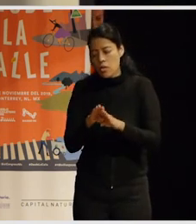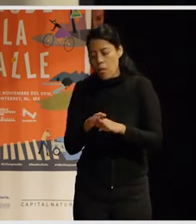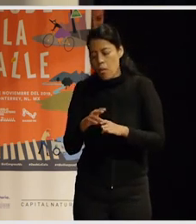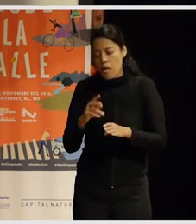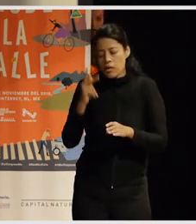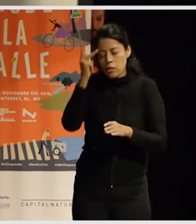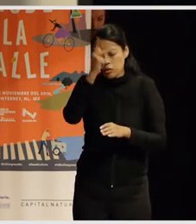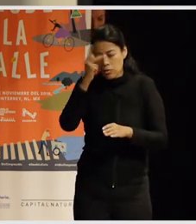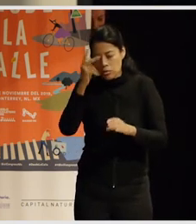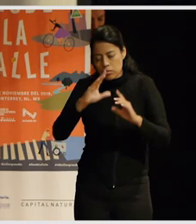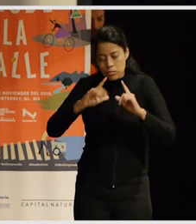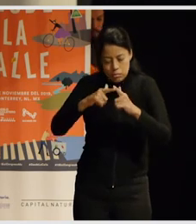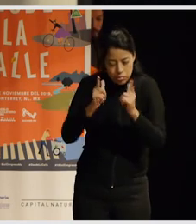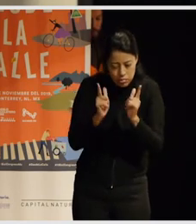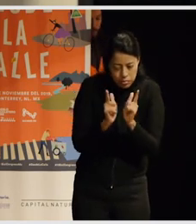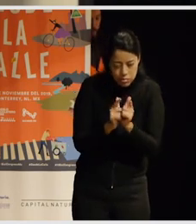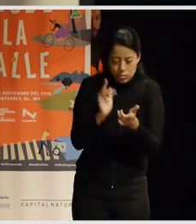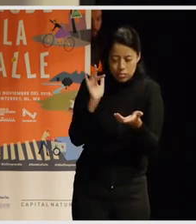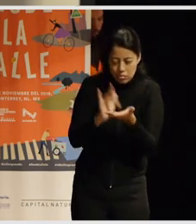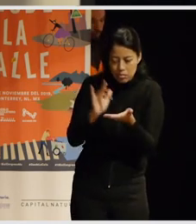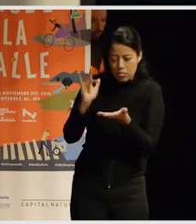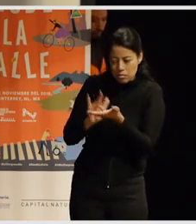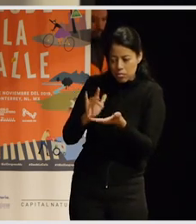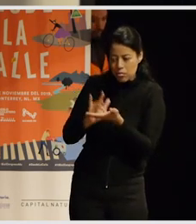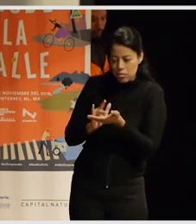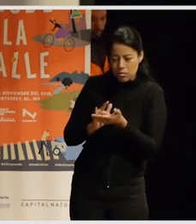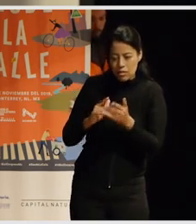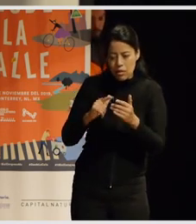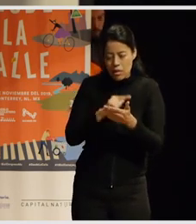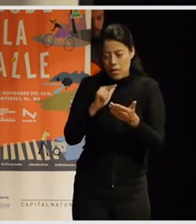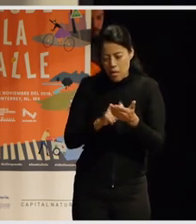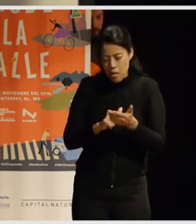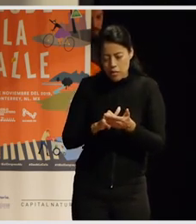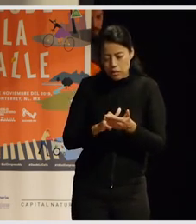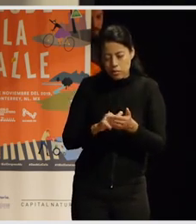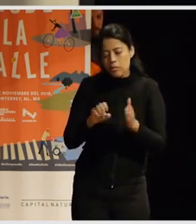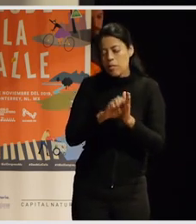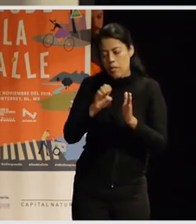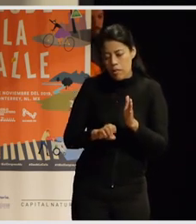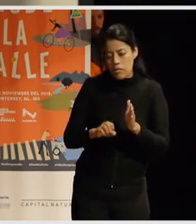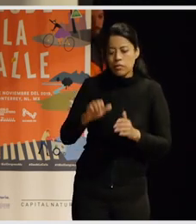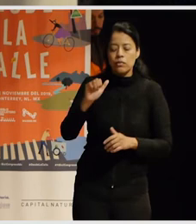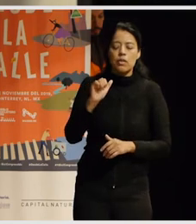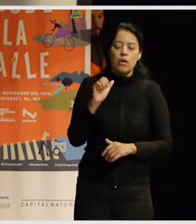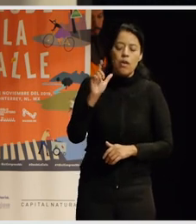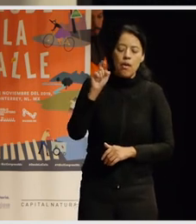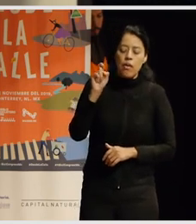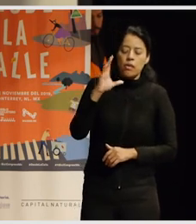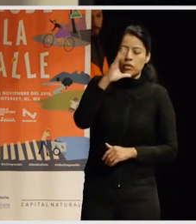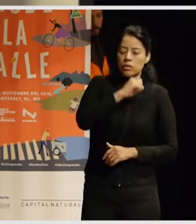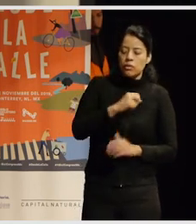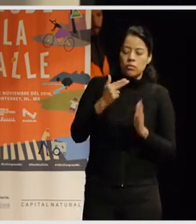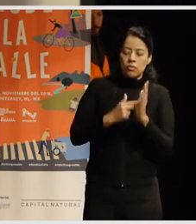todos los actores que están inmersos en un espacio por ejemplo en la en aguascalientes nos tocó dar un taller